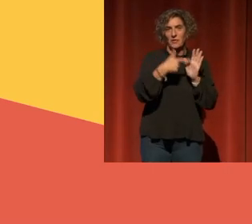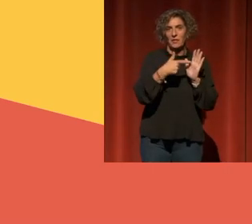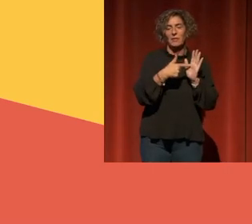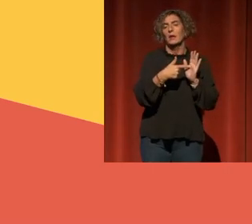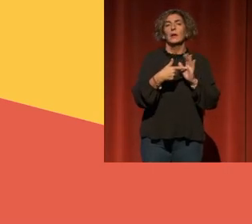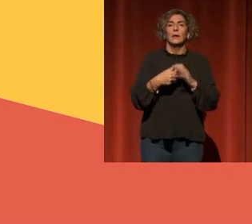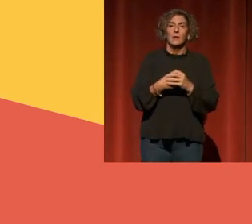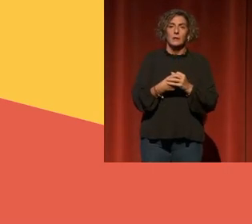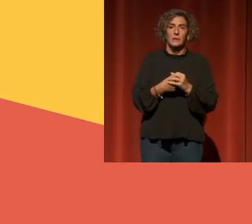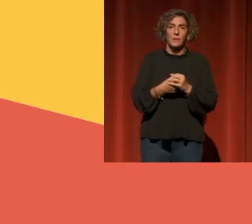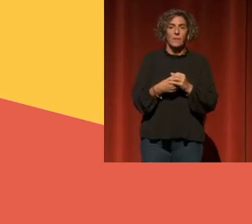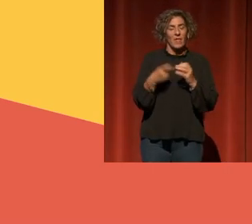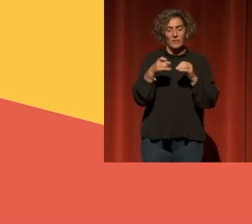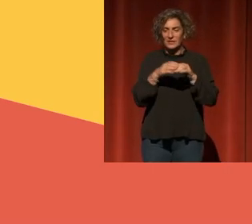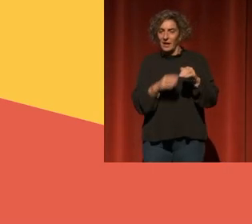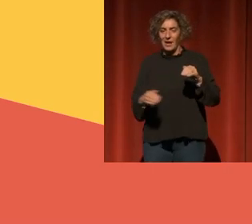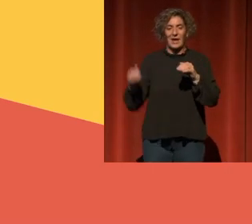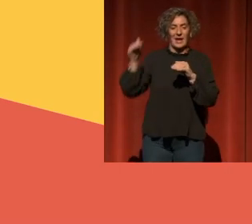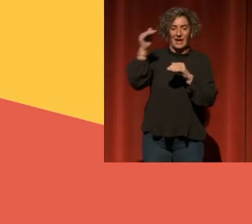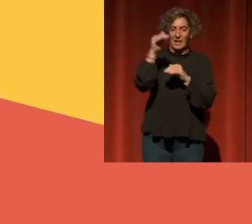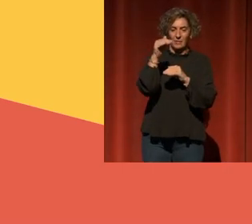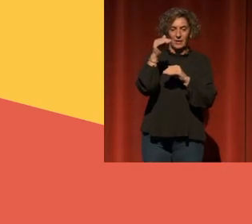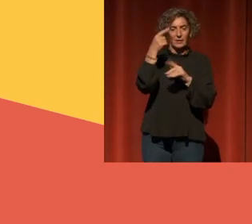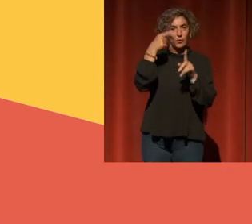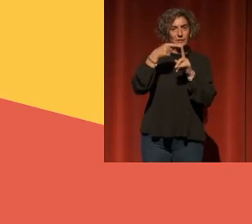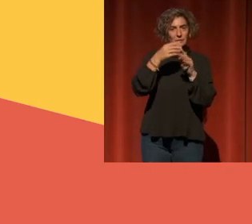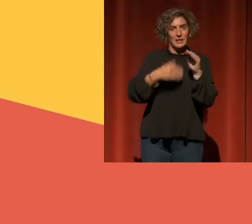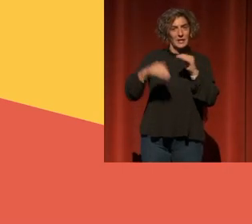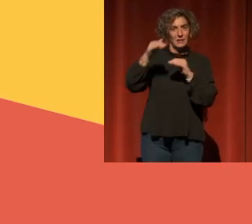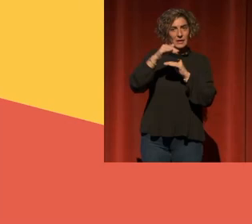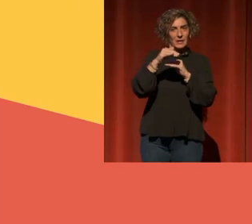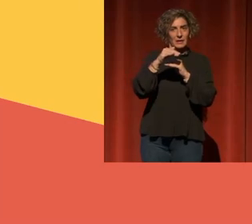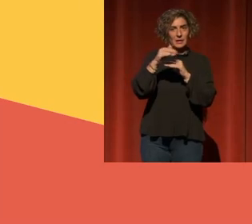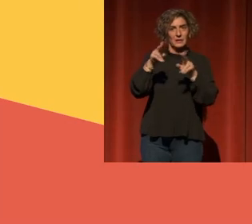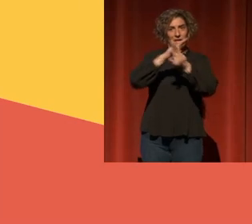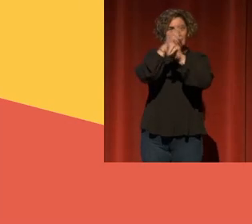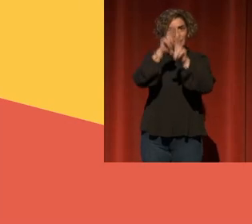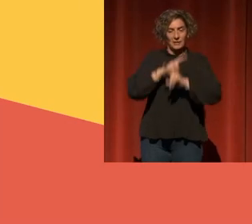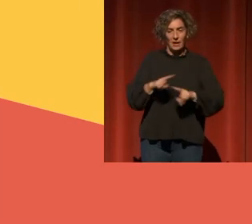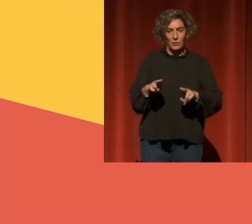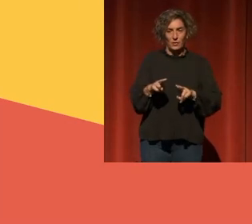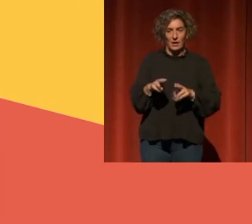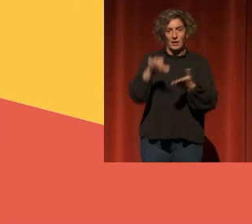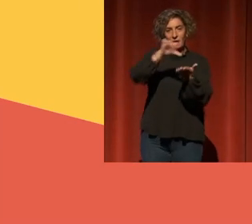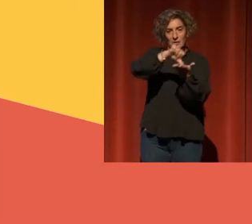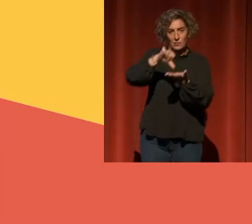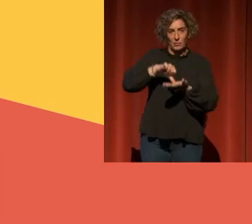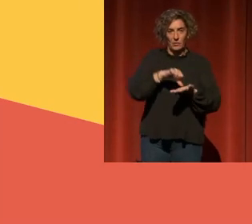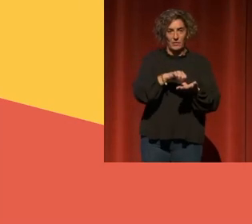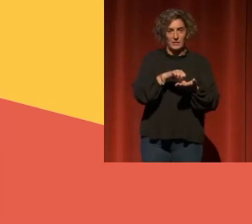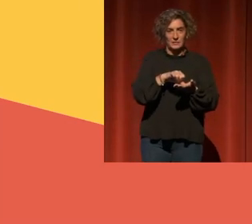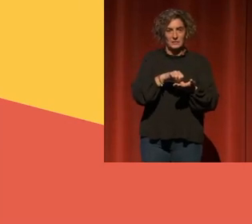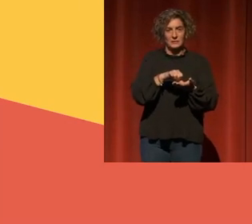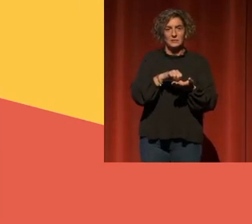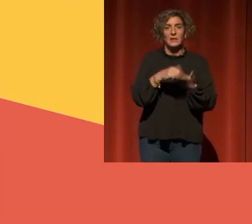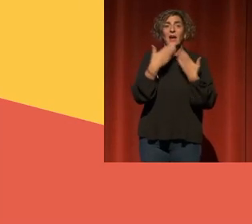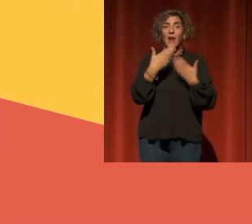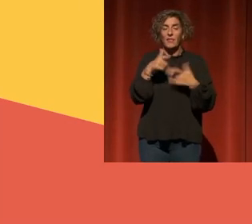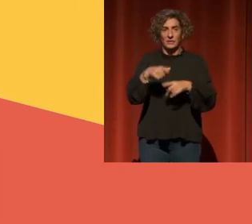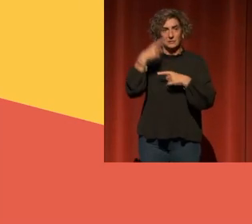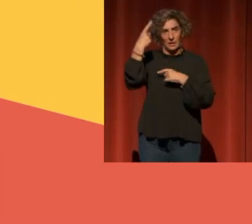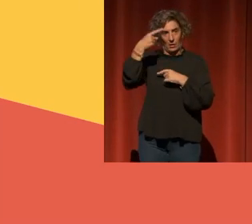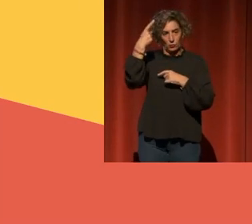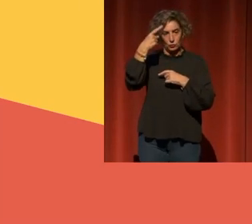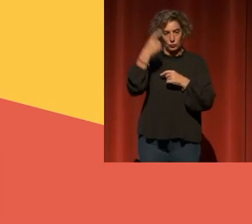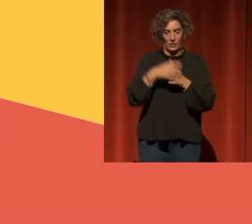tener como objetivo Elevar el perfil internacional de las ciudades a través de la cultura pero